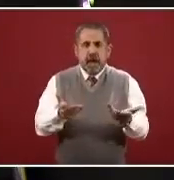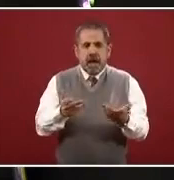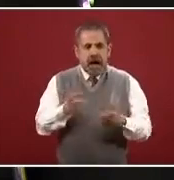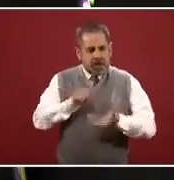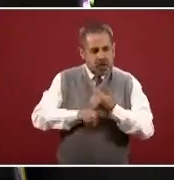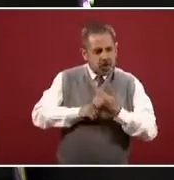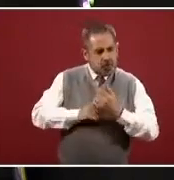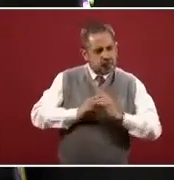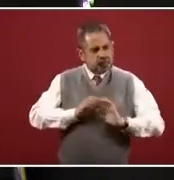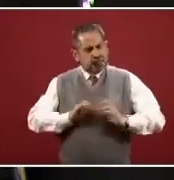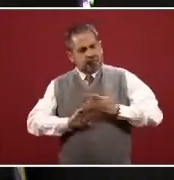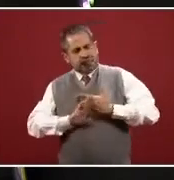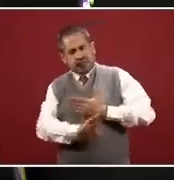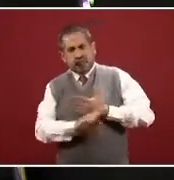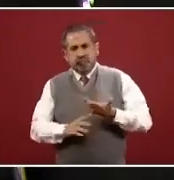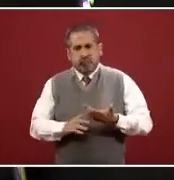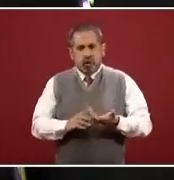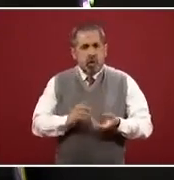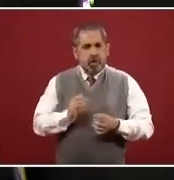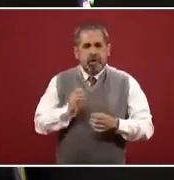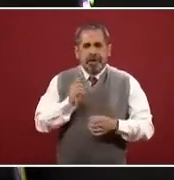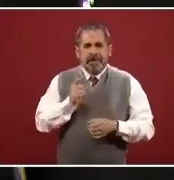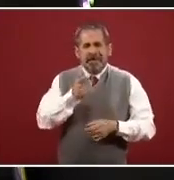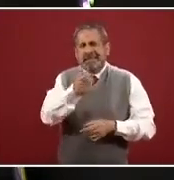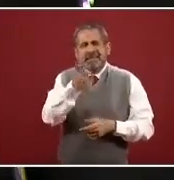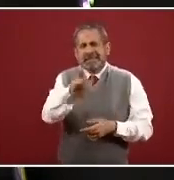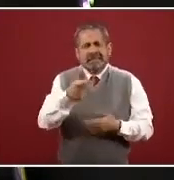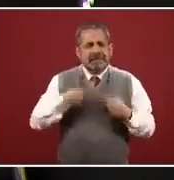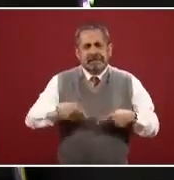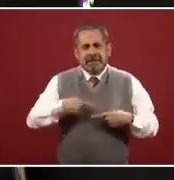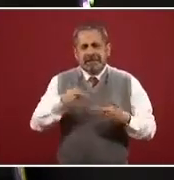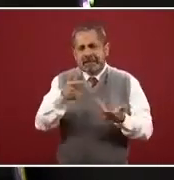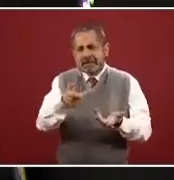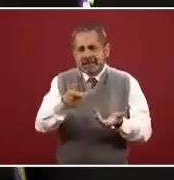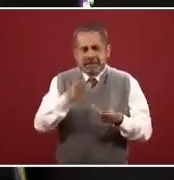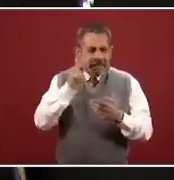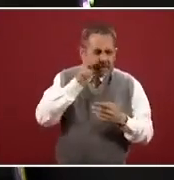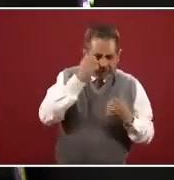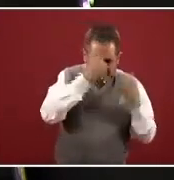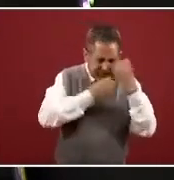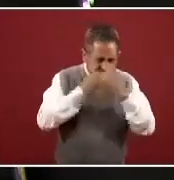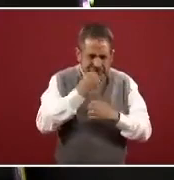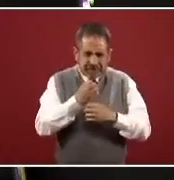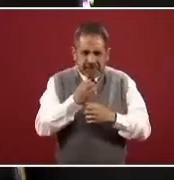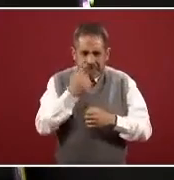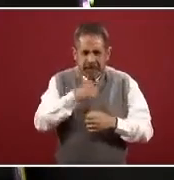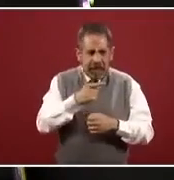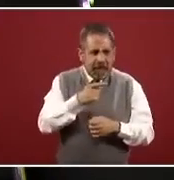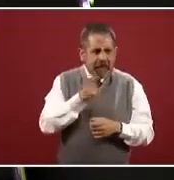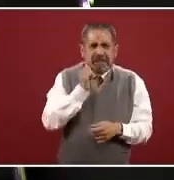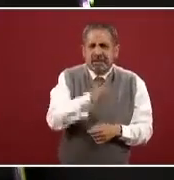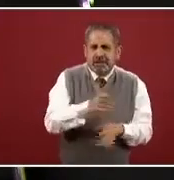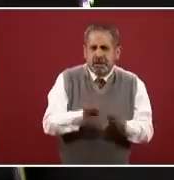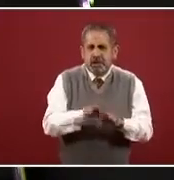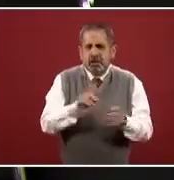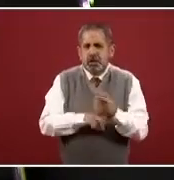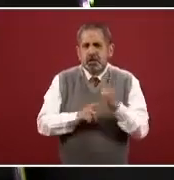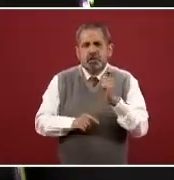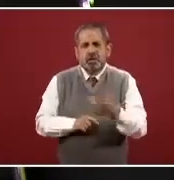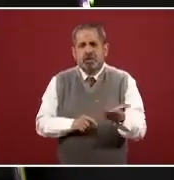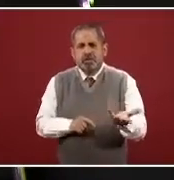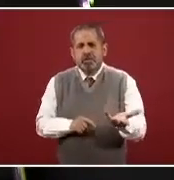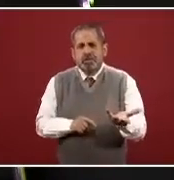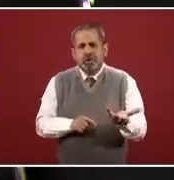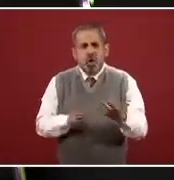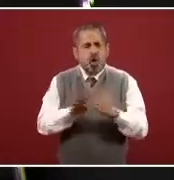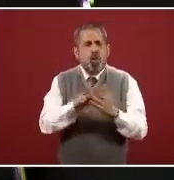y los que detectan también material genético, esos test que son obviamente sensibles, ¿cómo los